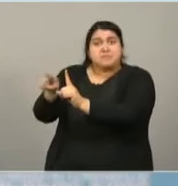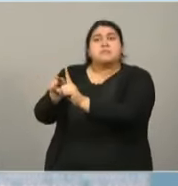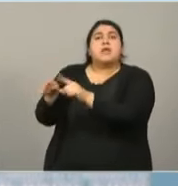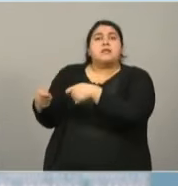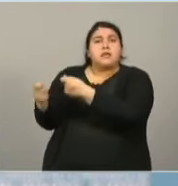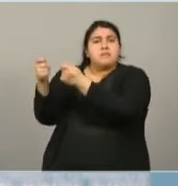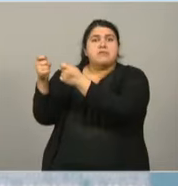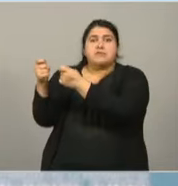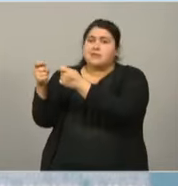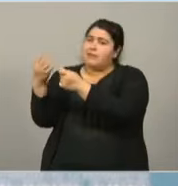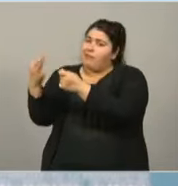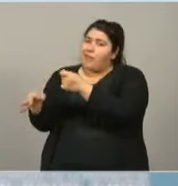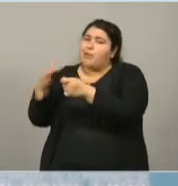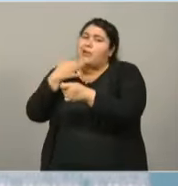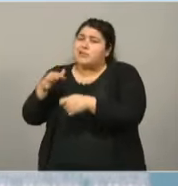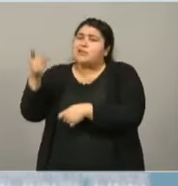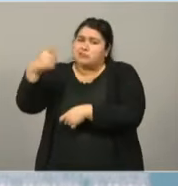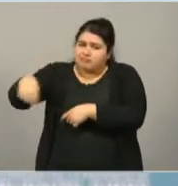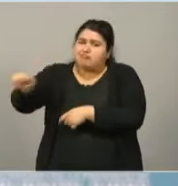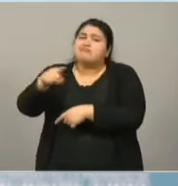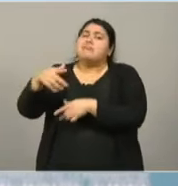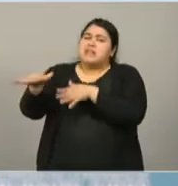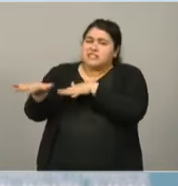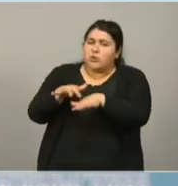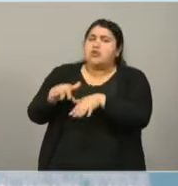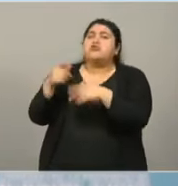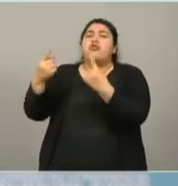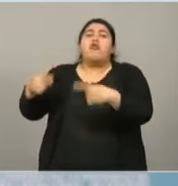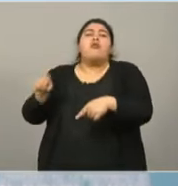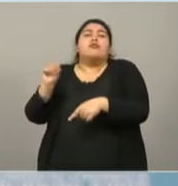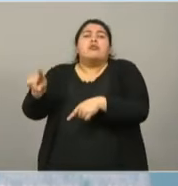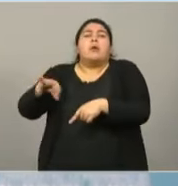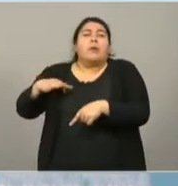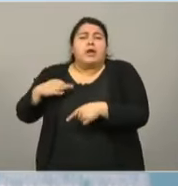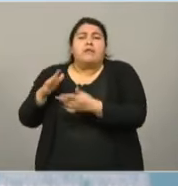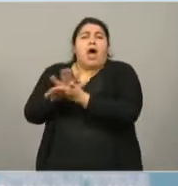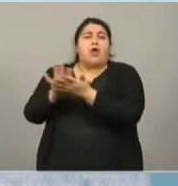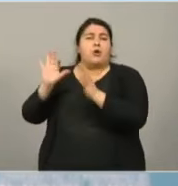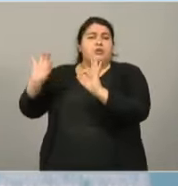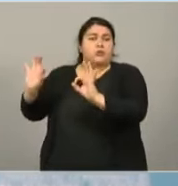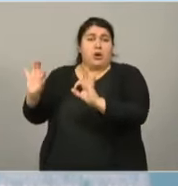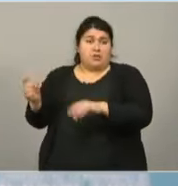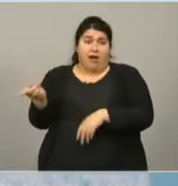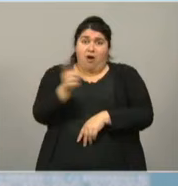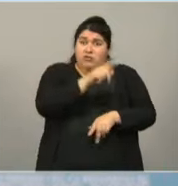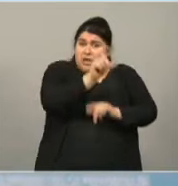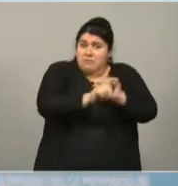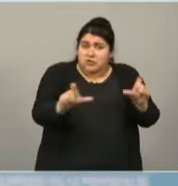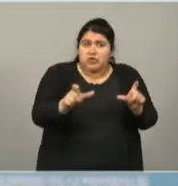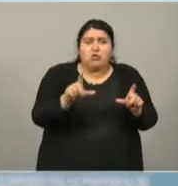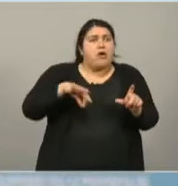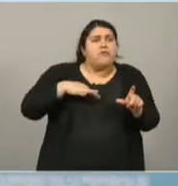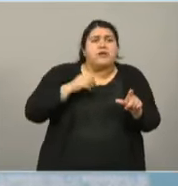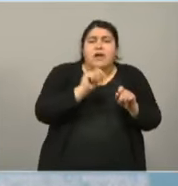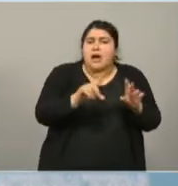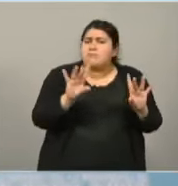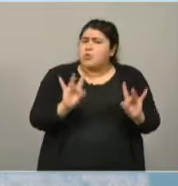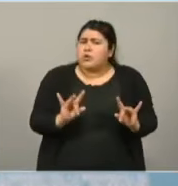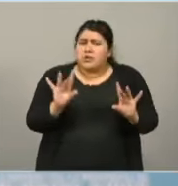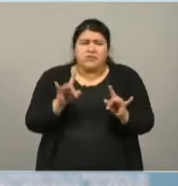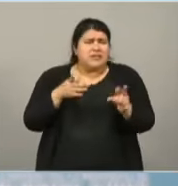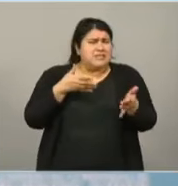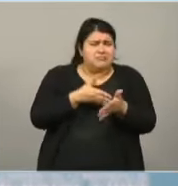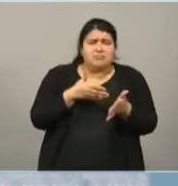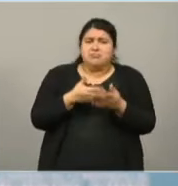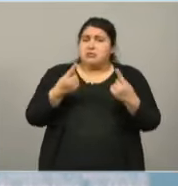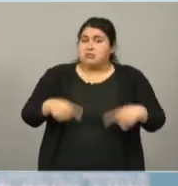entiendan Quizás ellos tienen su situación personal resuelta pero mucha gente en la Argentina la está pasando mal y la provincia de